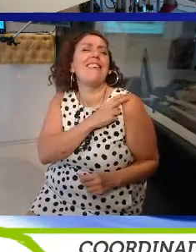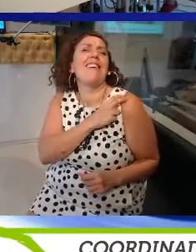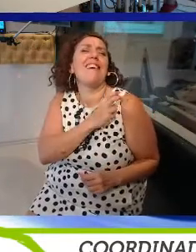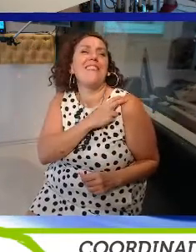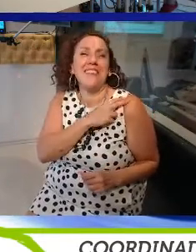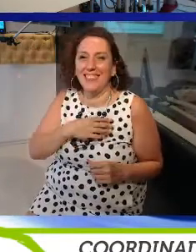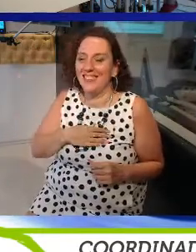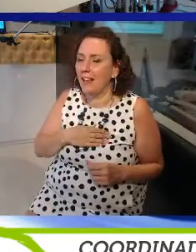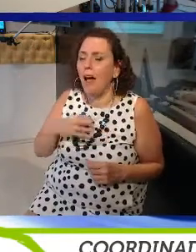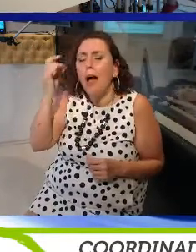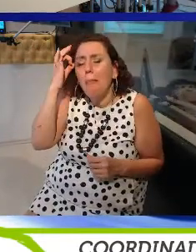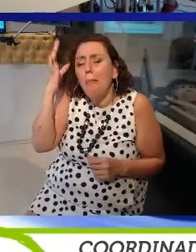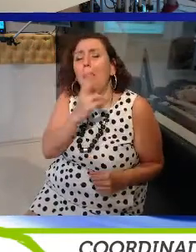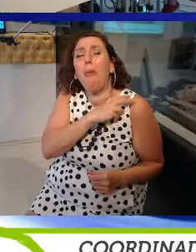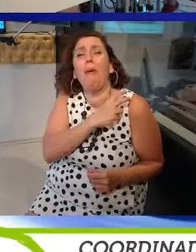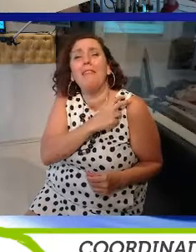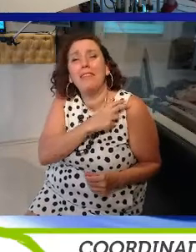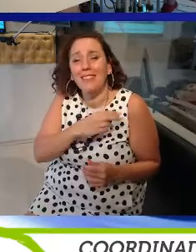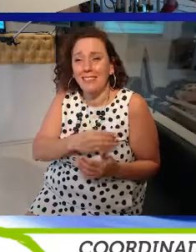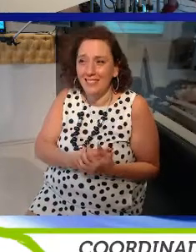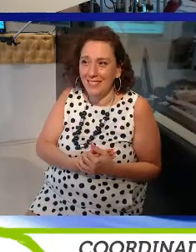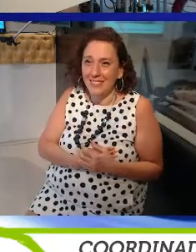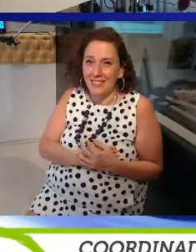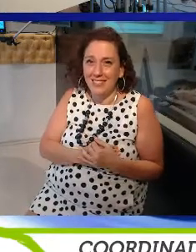¿Y vos, Fran, cómo estás? ¿Está acá?